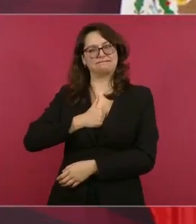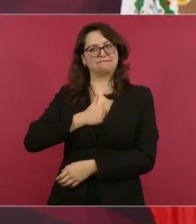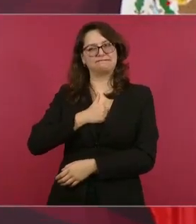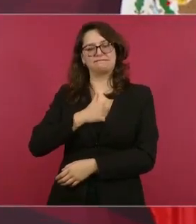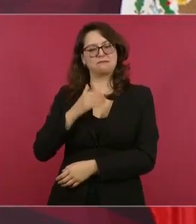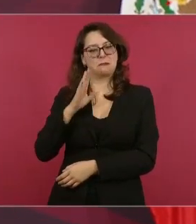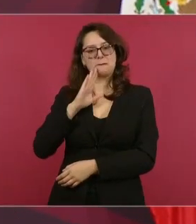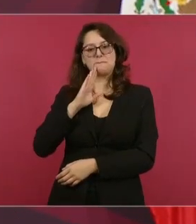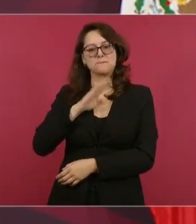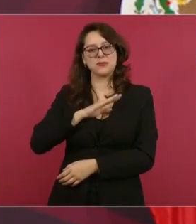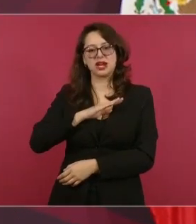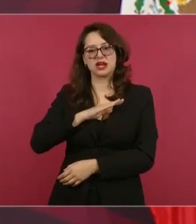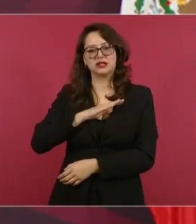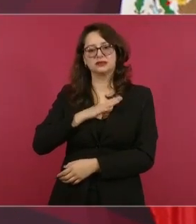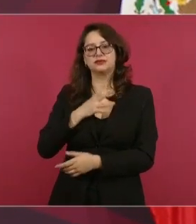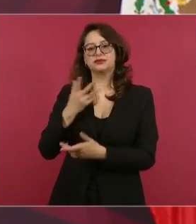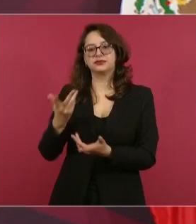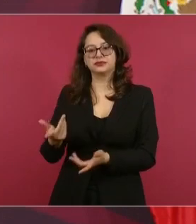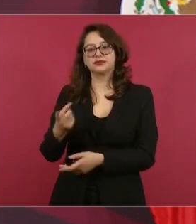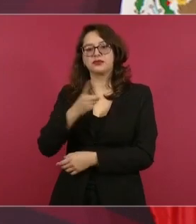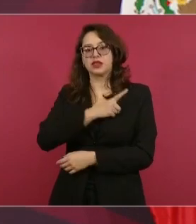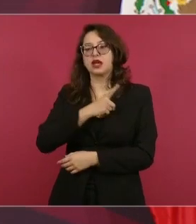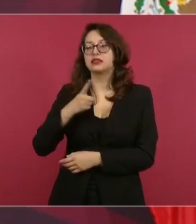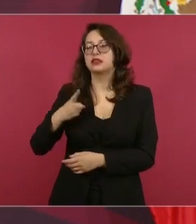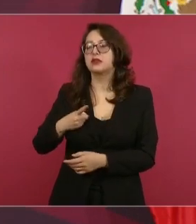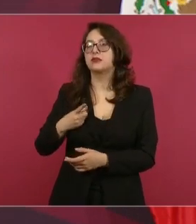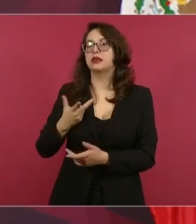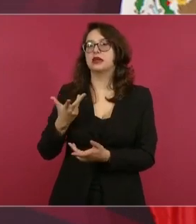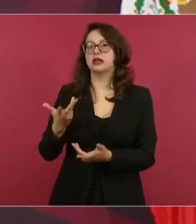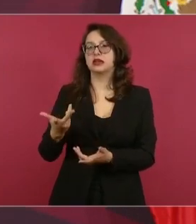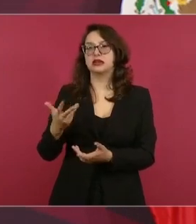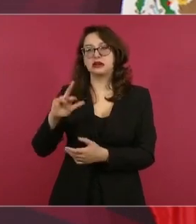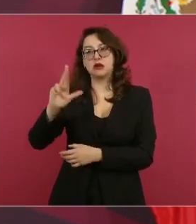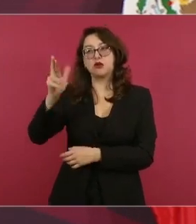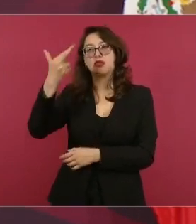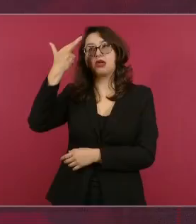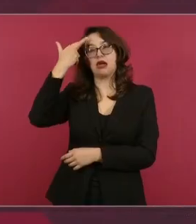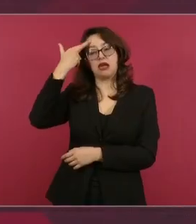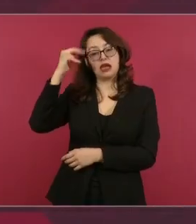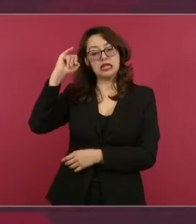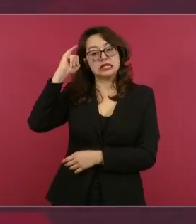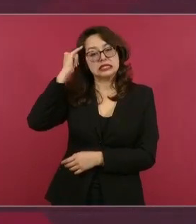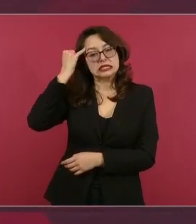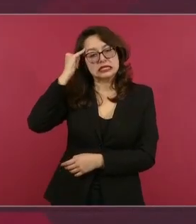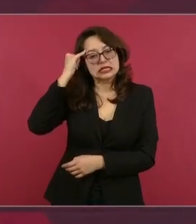países ofreciéramos disculpas a los pueblos originarios